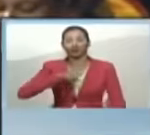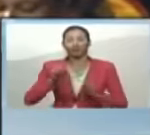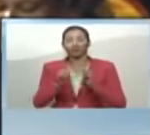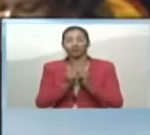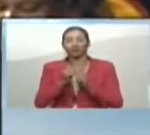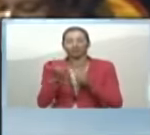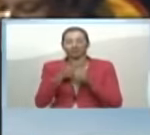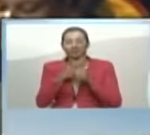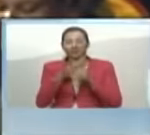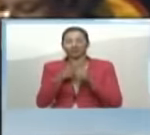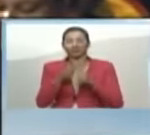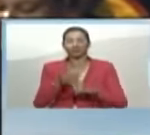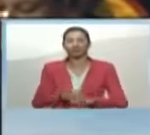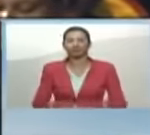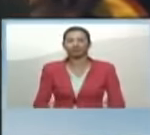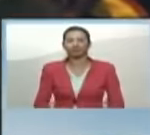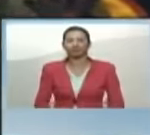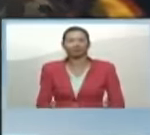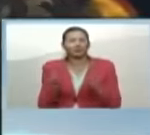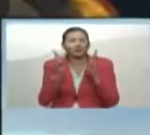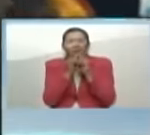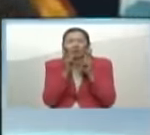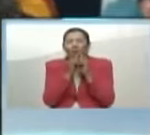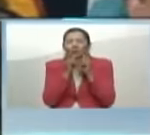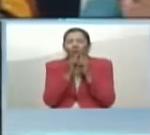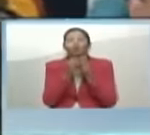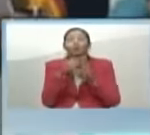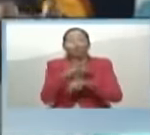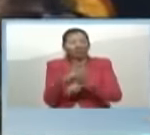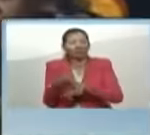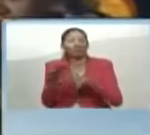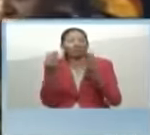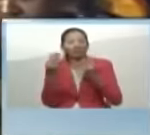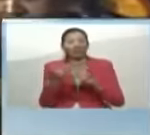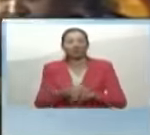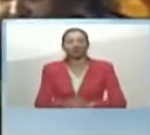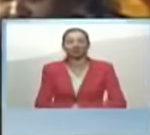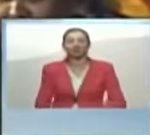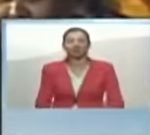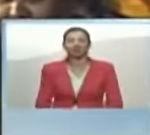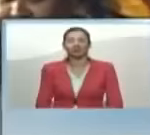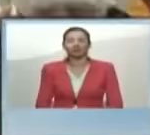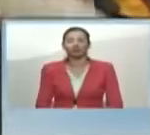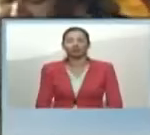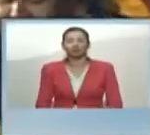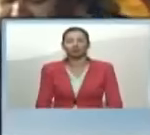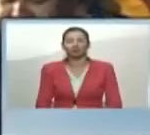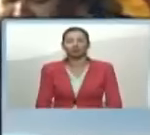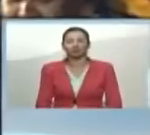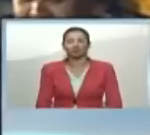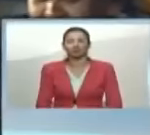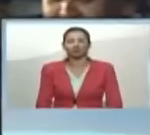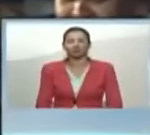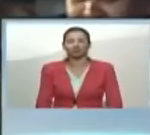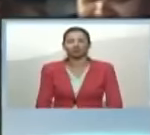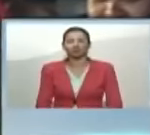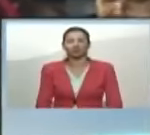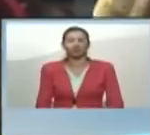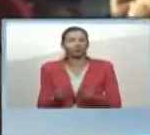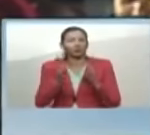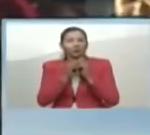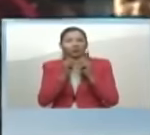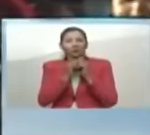todo, para ser muy breve, ya es bastante tarde, 20 para las 11, para las 12 ya, vamos a ser bastante